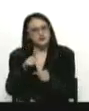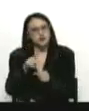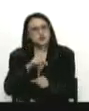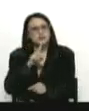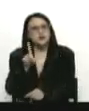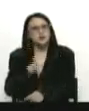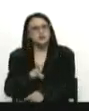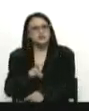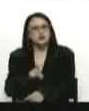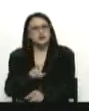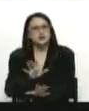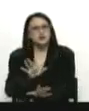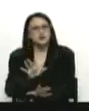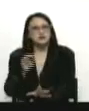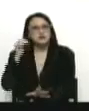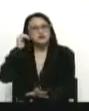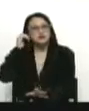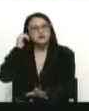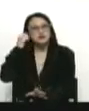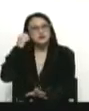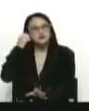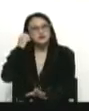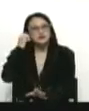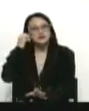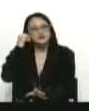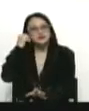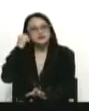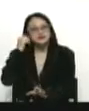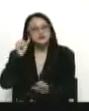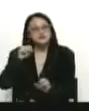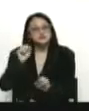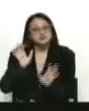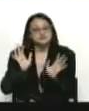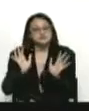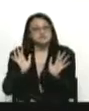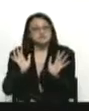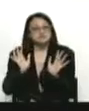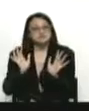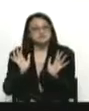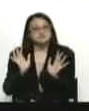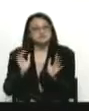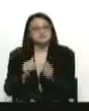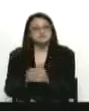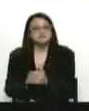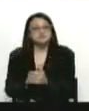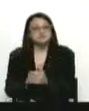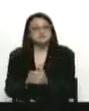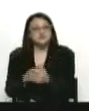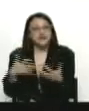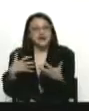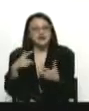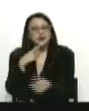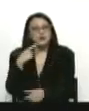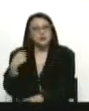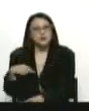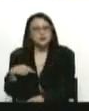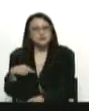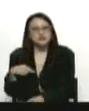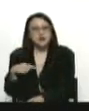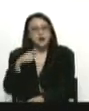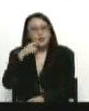preguntar sin atajos. Bueno, es posible, ¿no? Porque la guerra de Rusia y